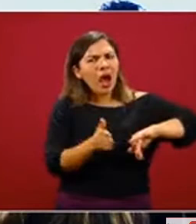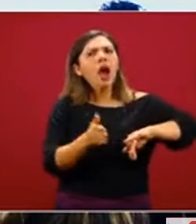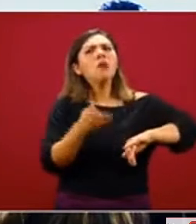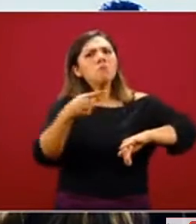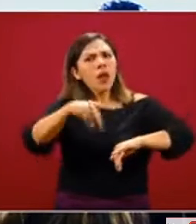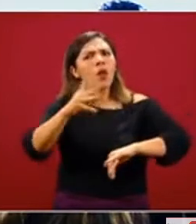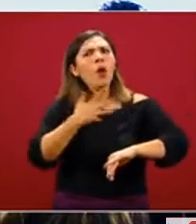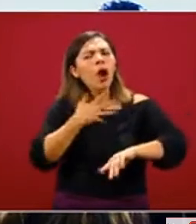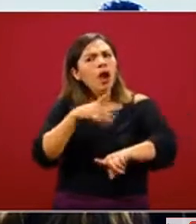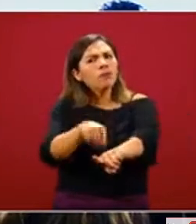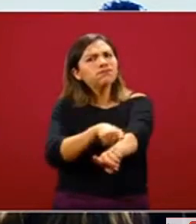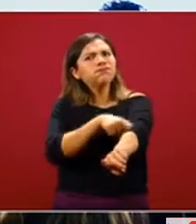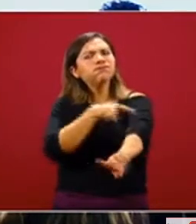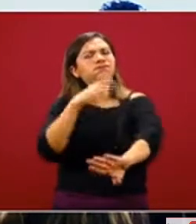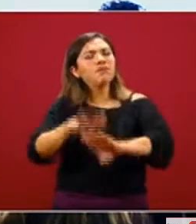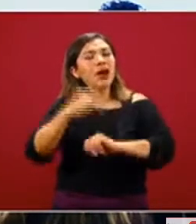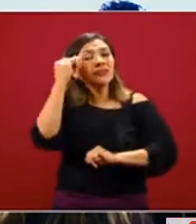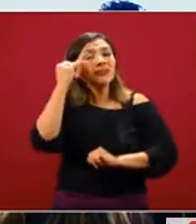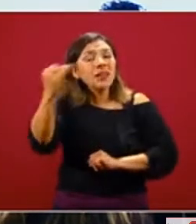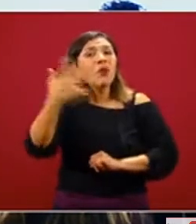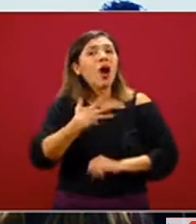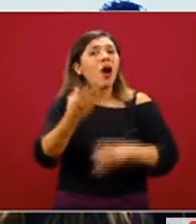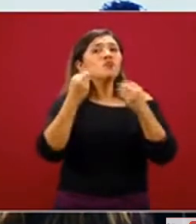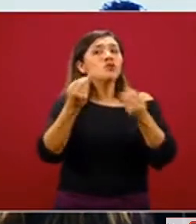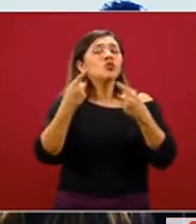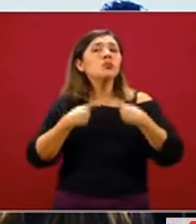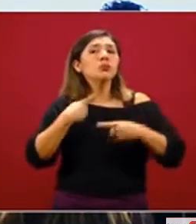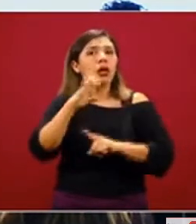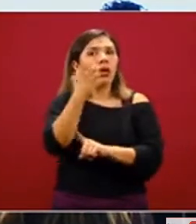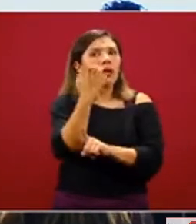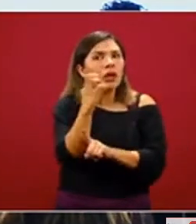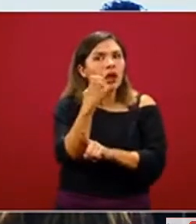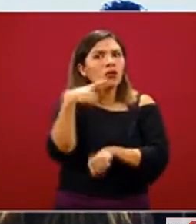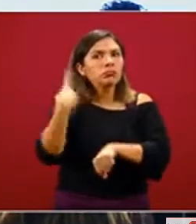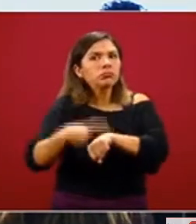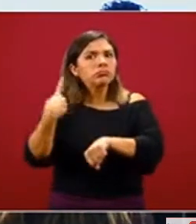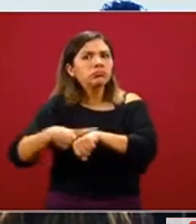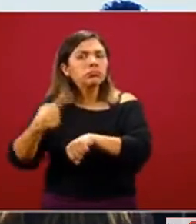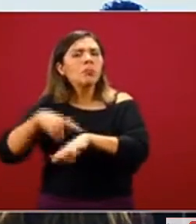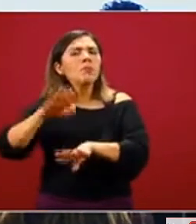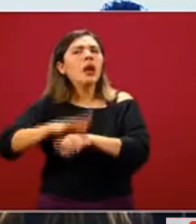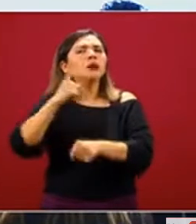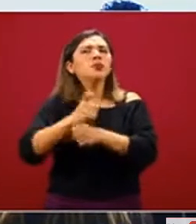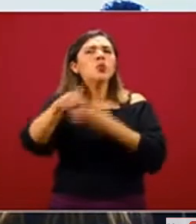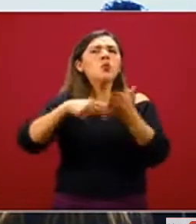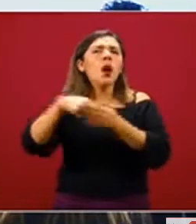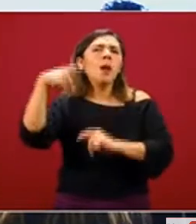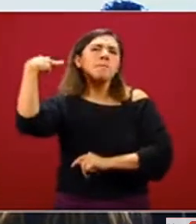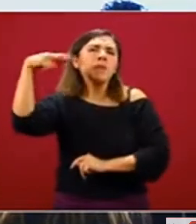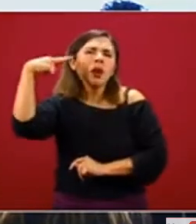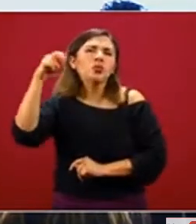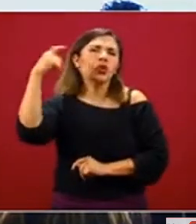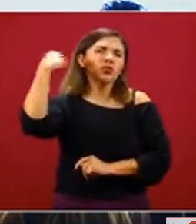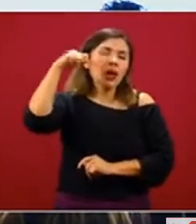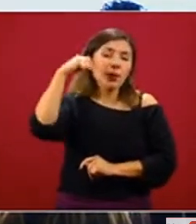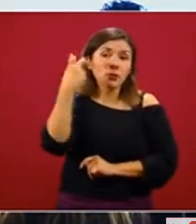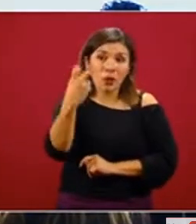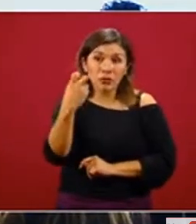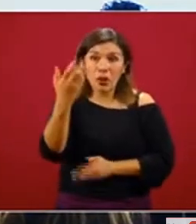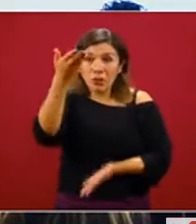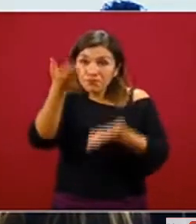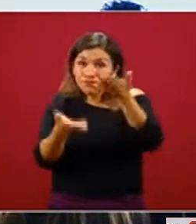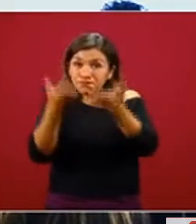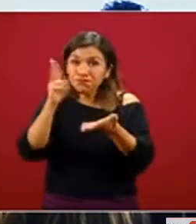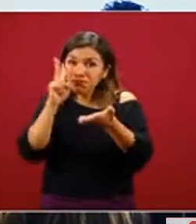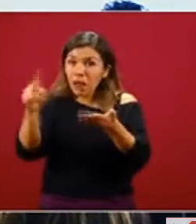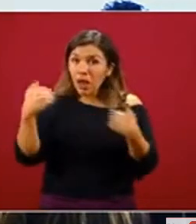que se alargó mucho y tuvimos muchos casos en enero, especialmente en regiones como en Veracruz o en Tabasco, y esto cuando lo comparamos,